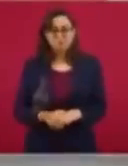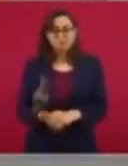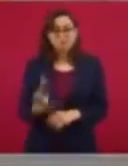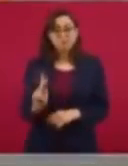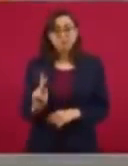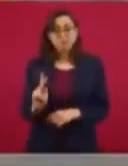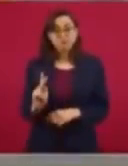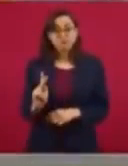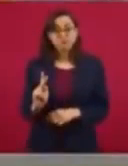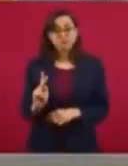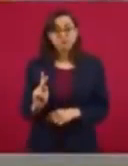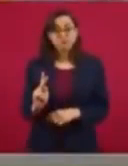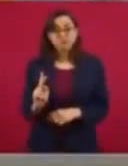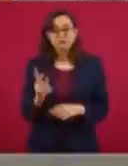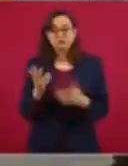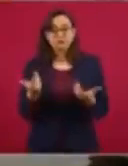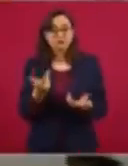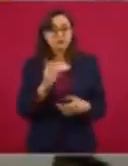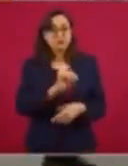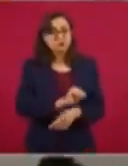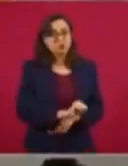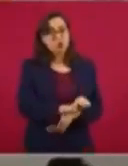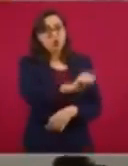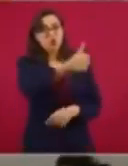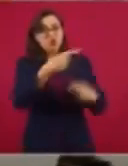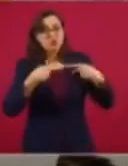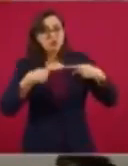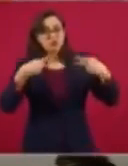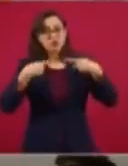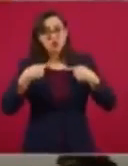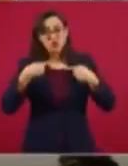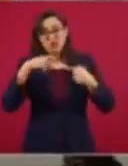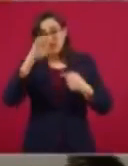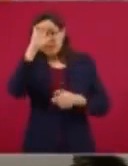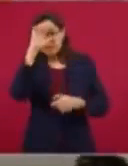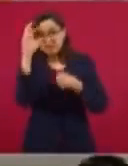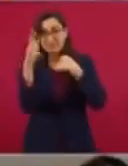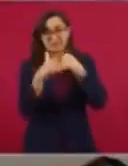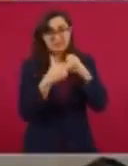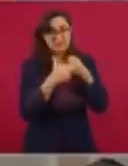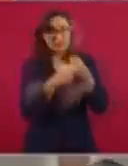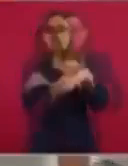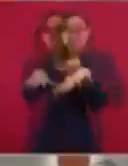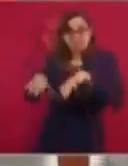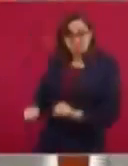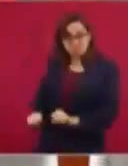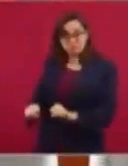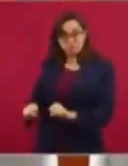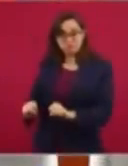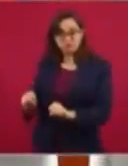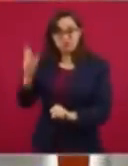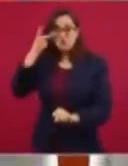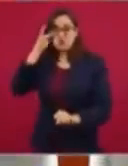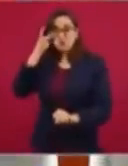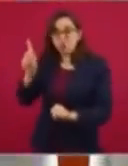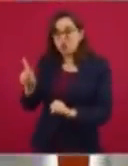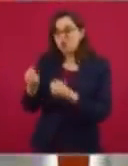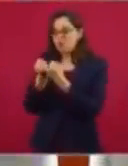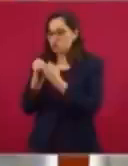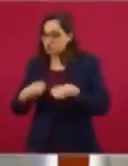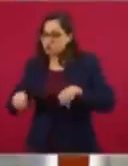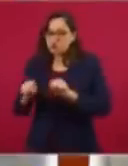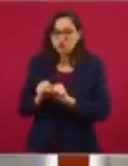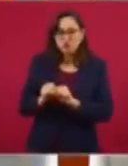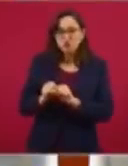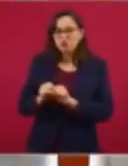ello ningún extranjero necesita convertirse en accionista de las